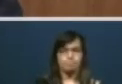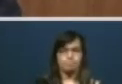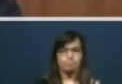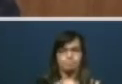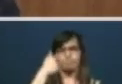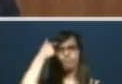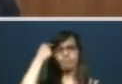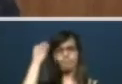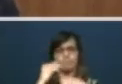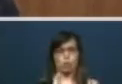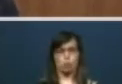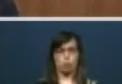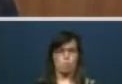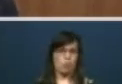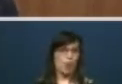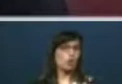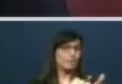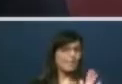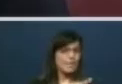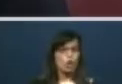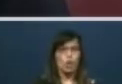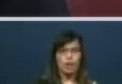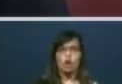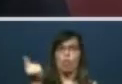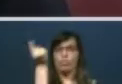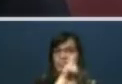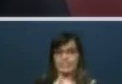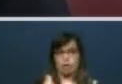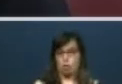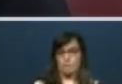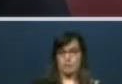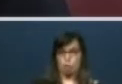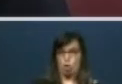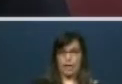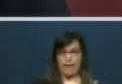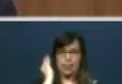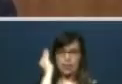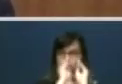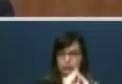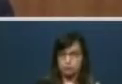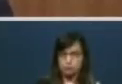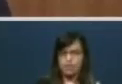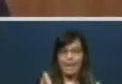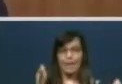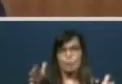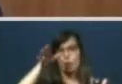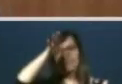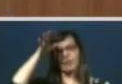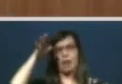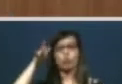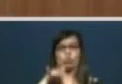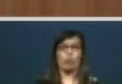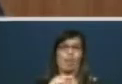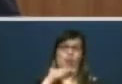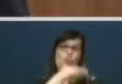de los grupos de trabajo técnicos que realizaron el diseño de la propia de la propia red durante el periodo estival de cierre de los comedores